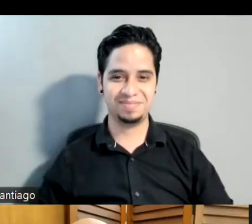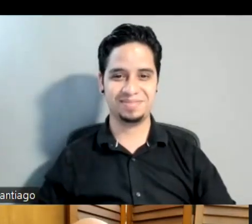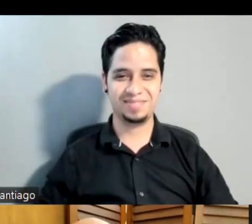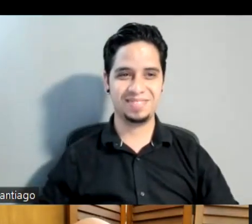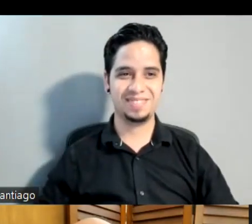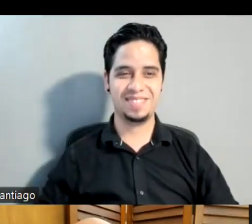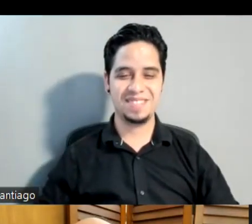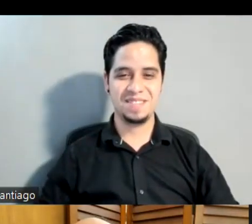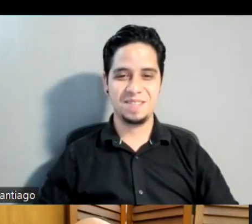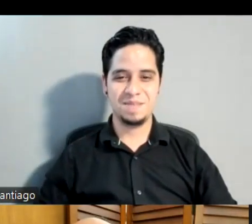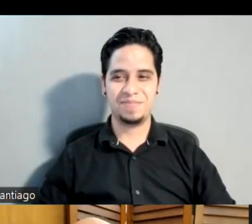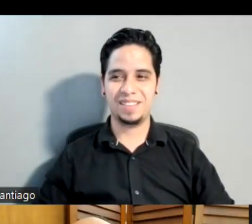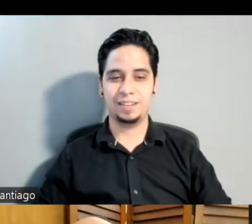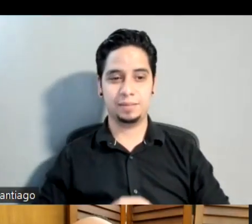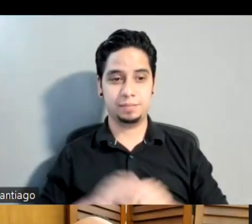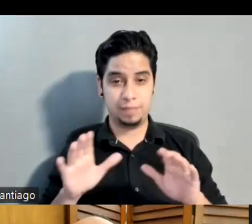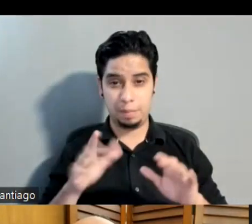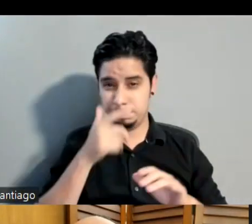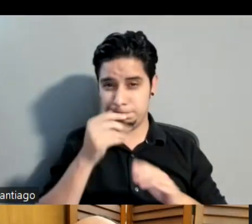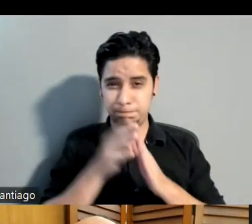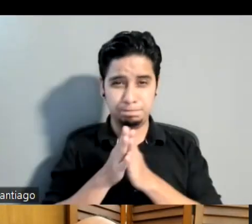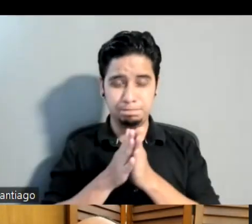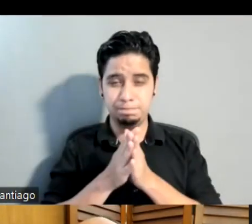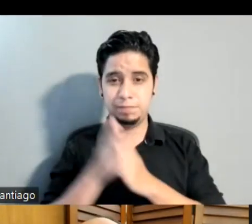Ya está aguantado. A mí me interesaría